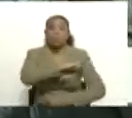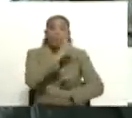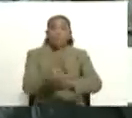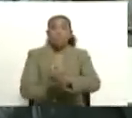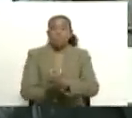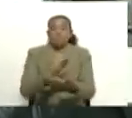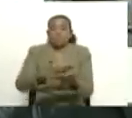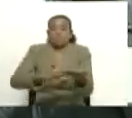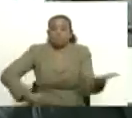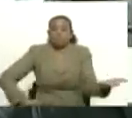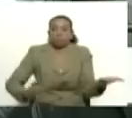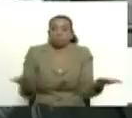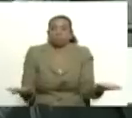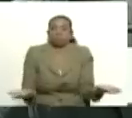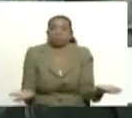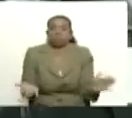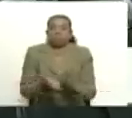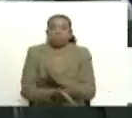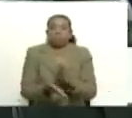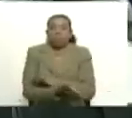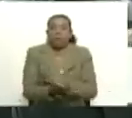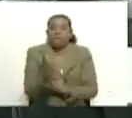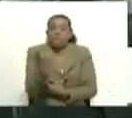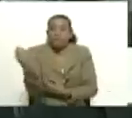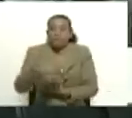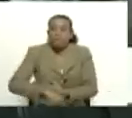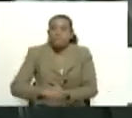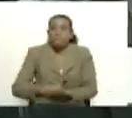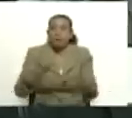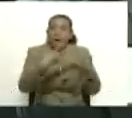fuerza, con mucha energía.